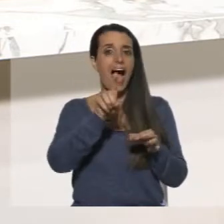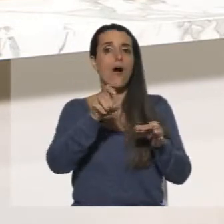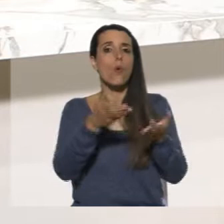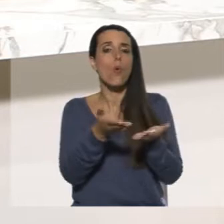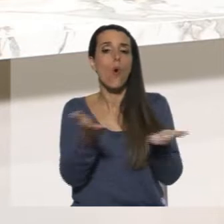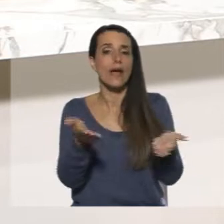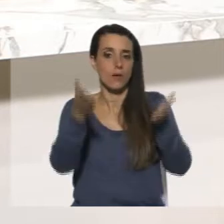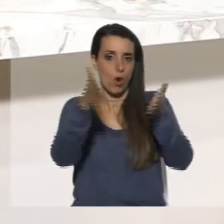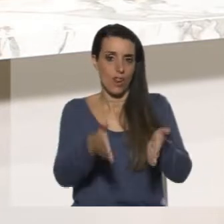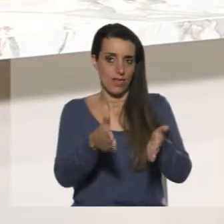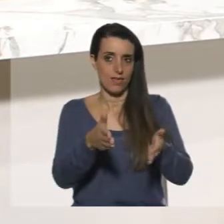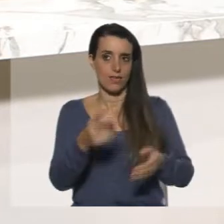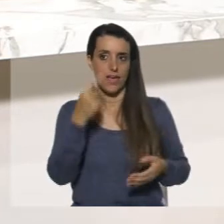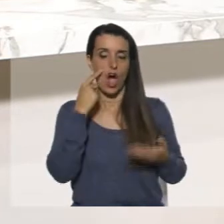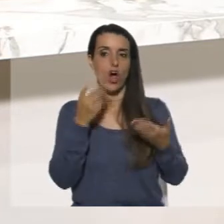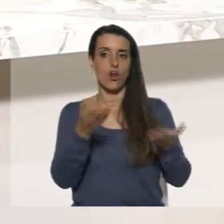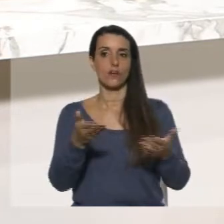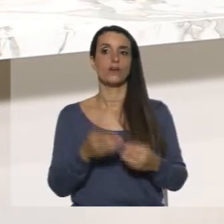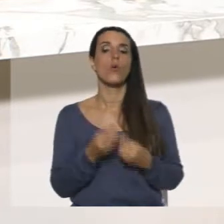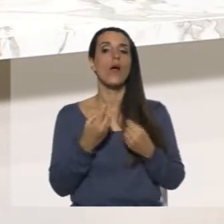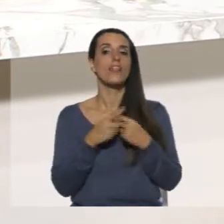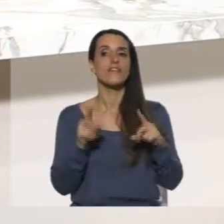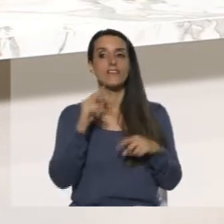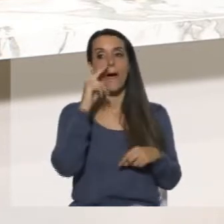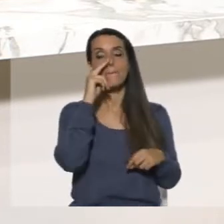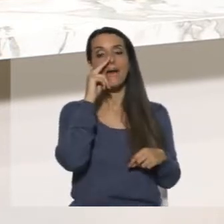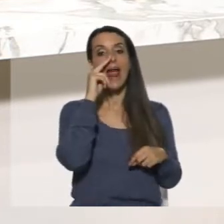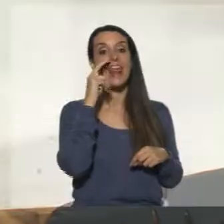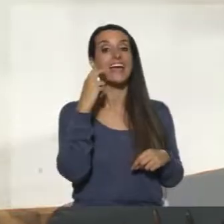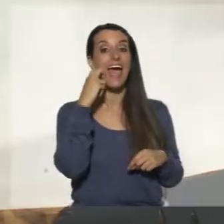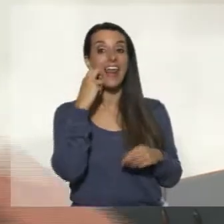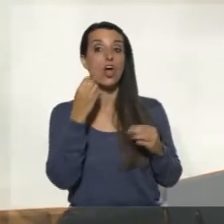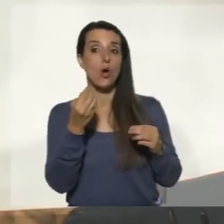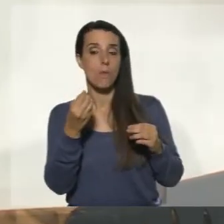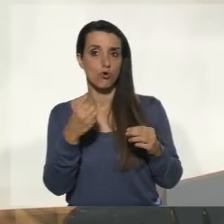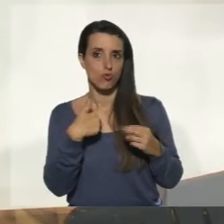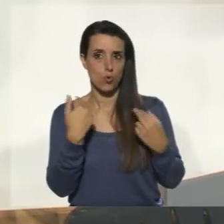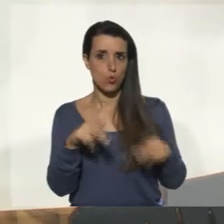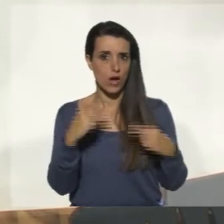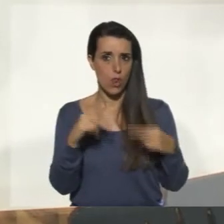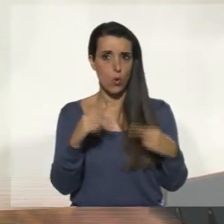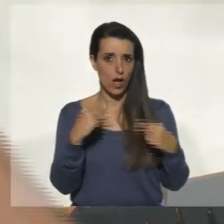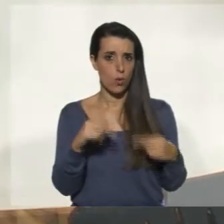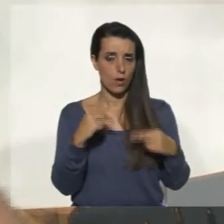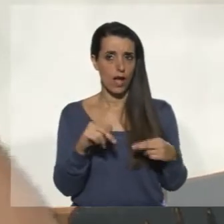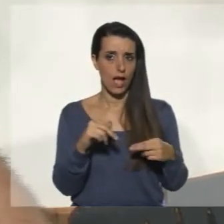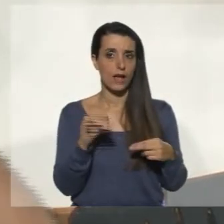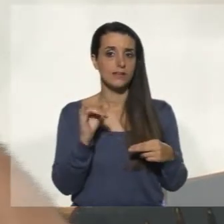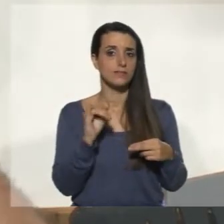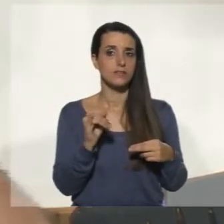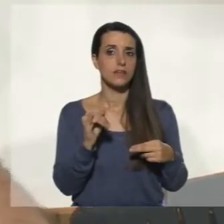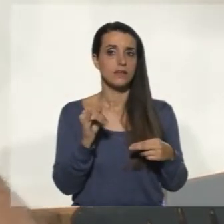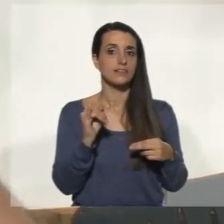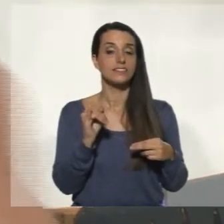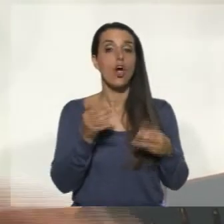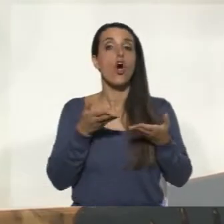baño María en el horno. La diferencia de este pan de carne que lo haces a baño. Yo no. Sí, a baño María. A baño María